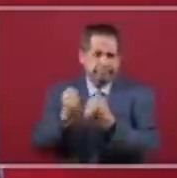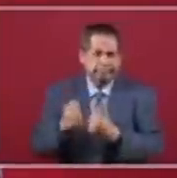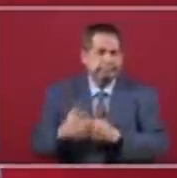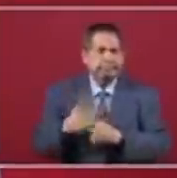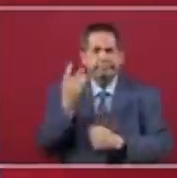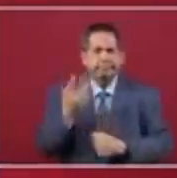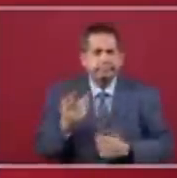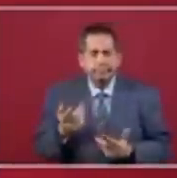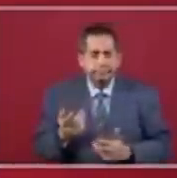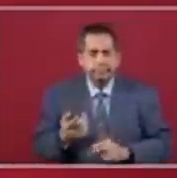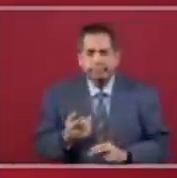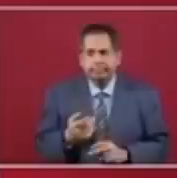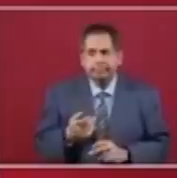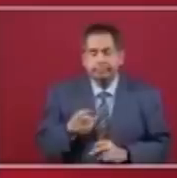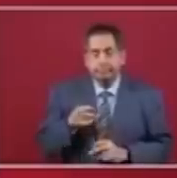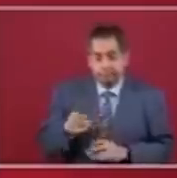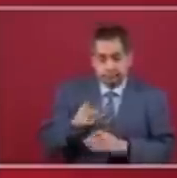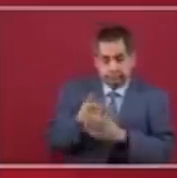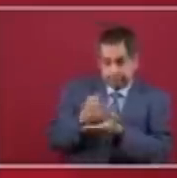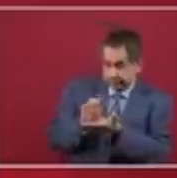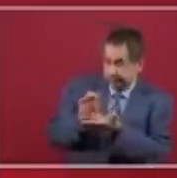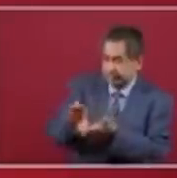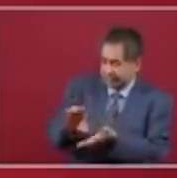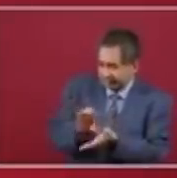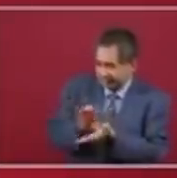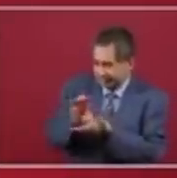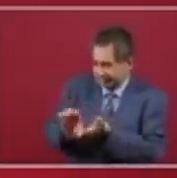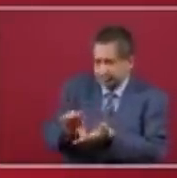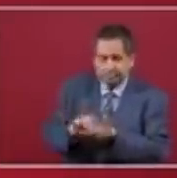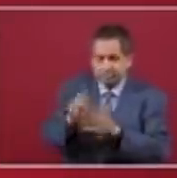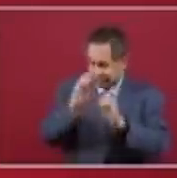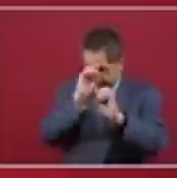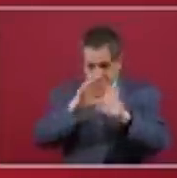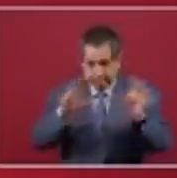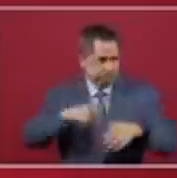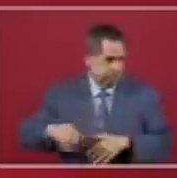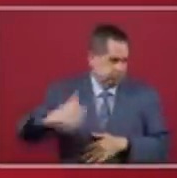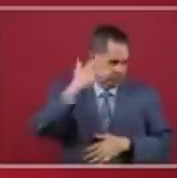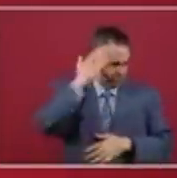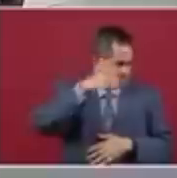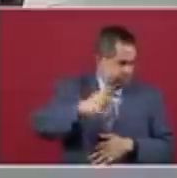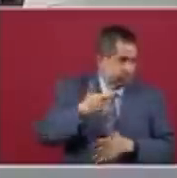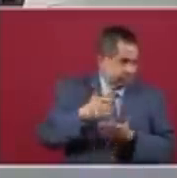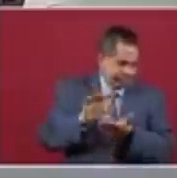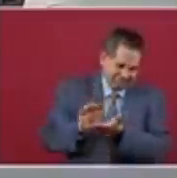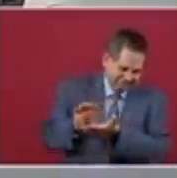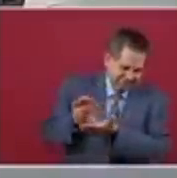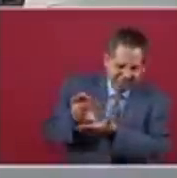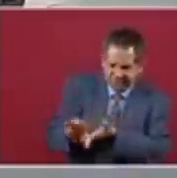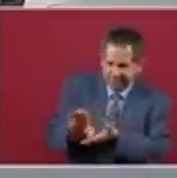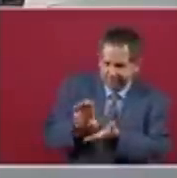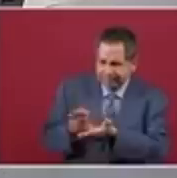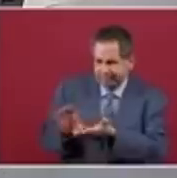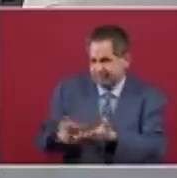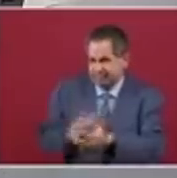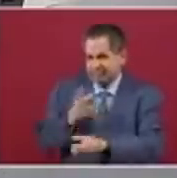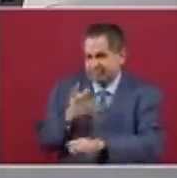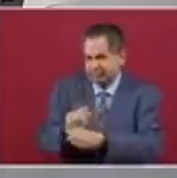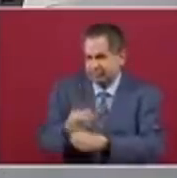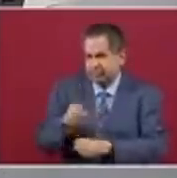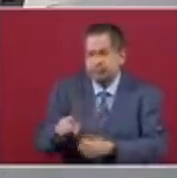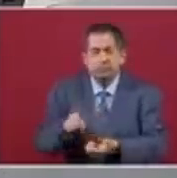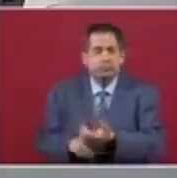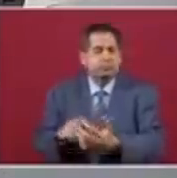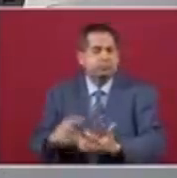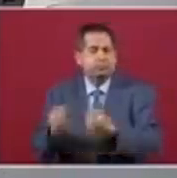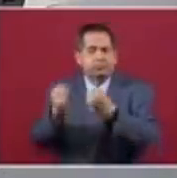porque se está invirtiendo, eso lo tienen que saber todos los mexicanos. Vamos a